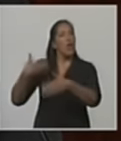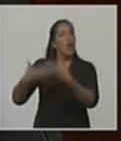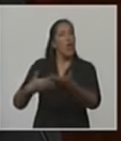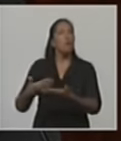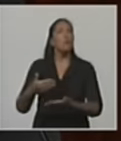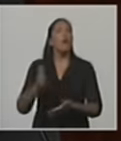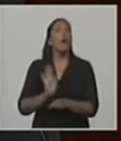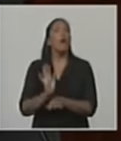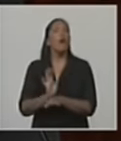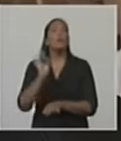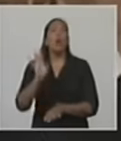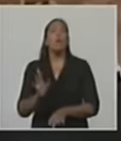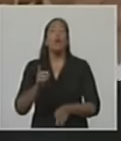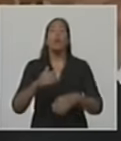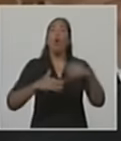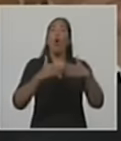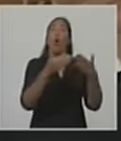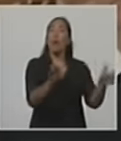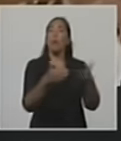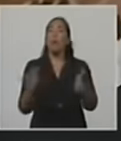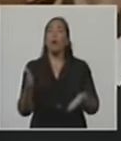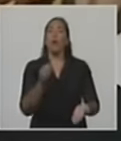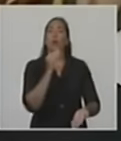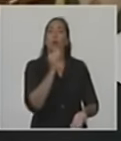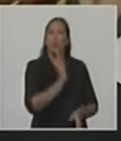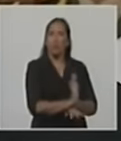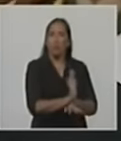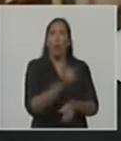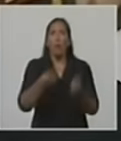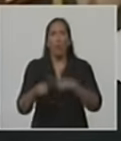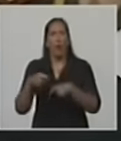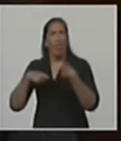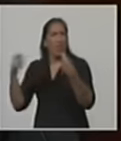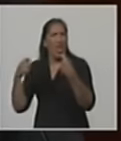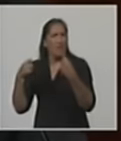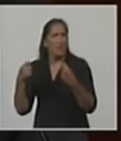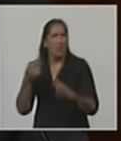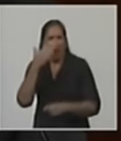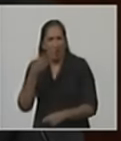mantener las obras vivas y seguir acumulando gastos improductivos.